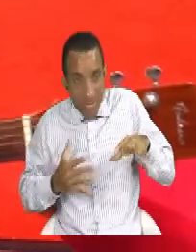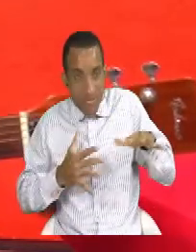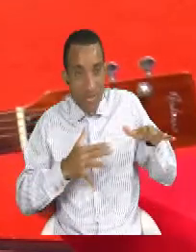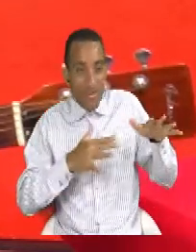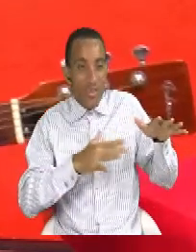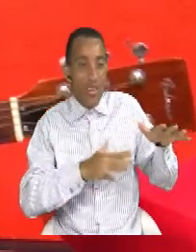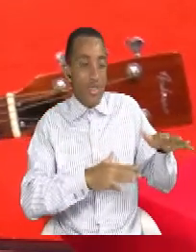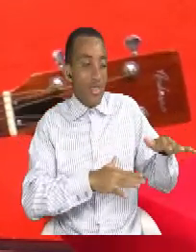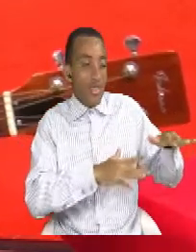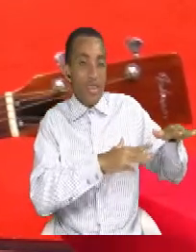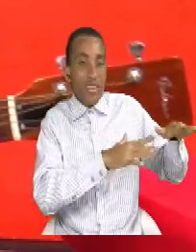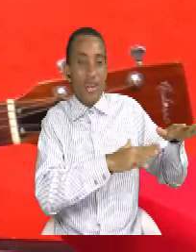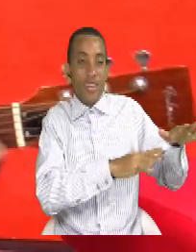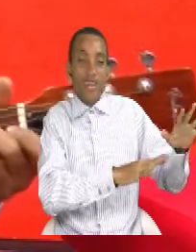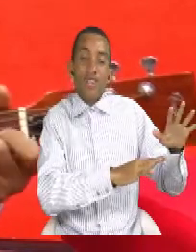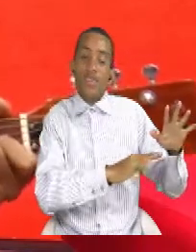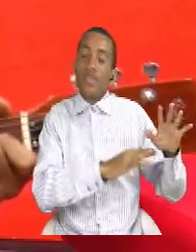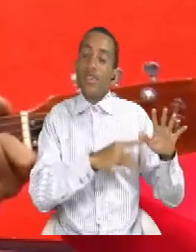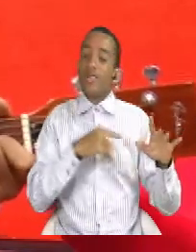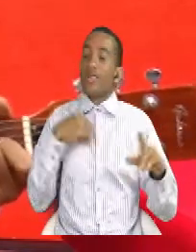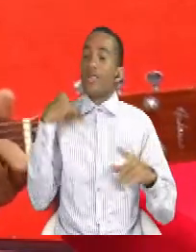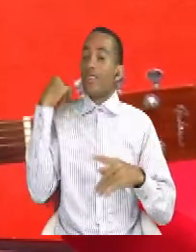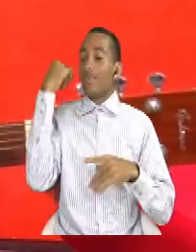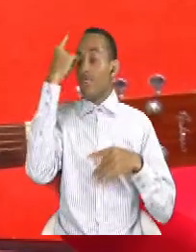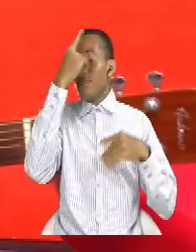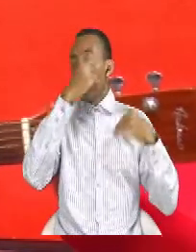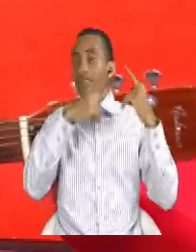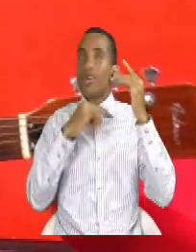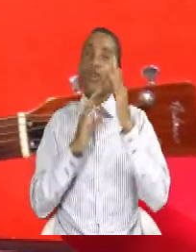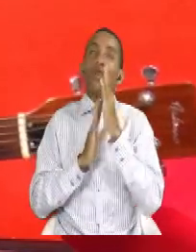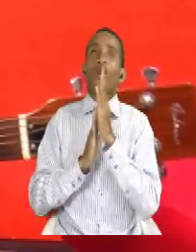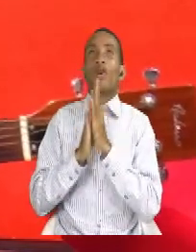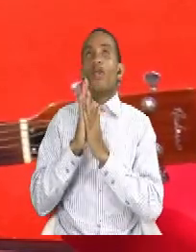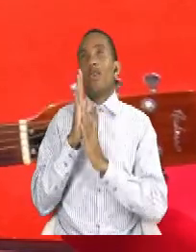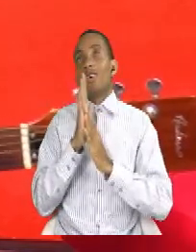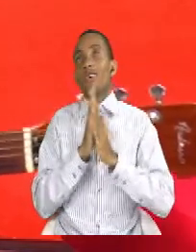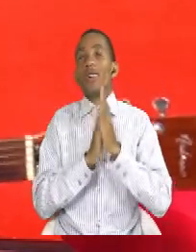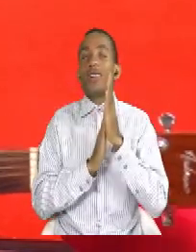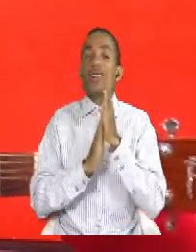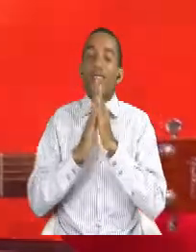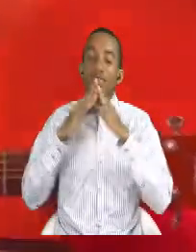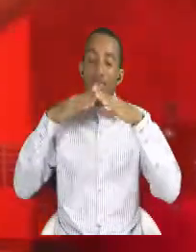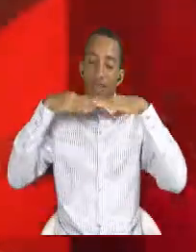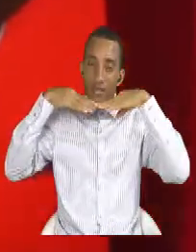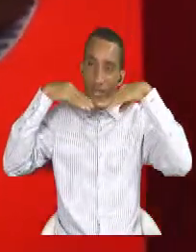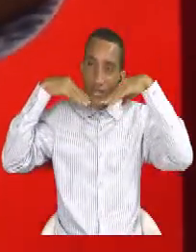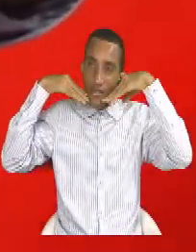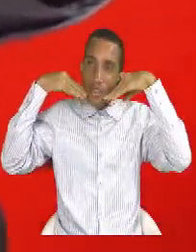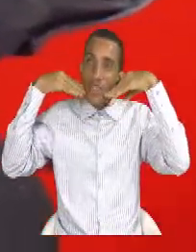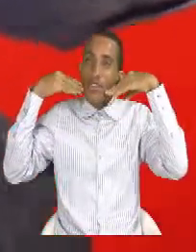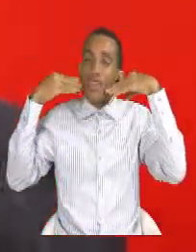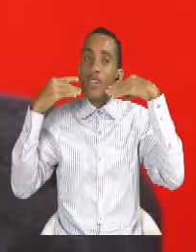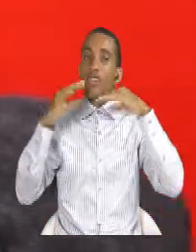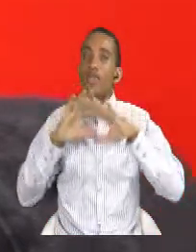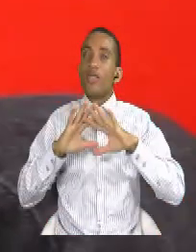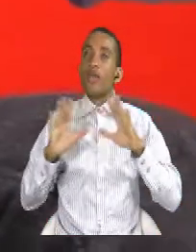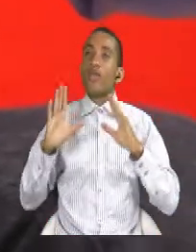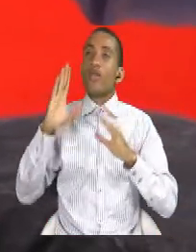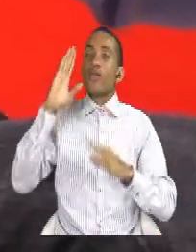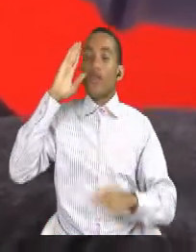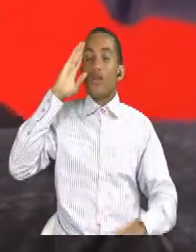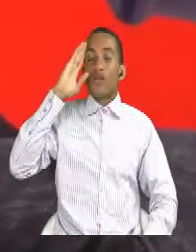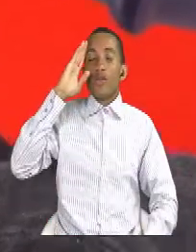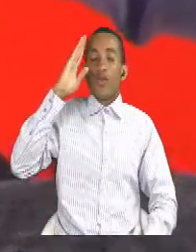afuera, pintarse la cara color esperanza, tentar al